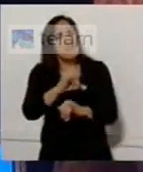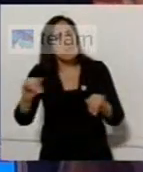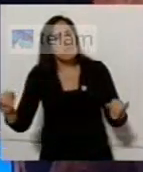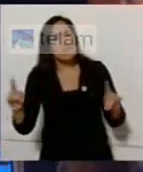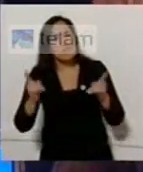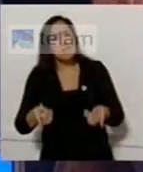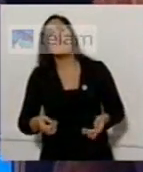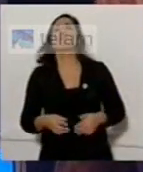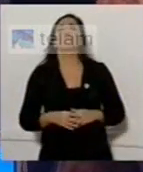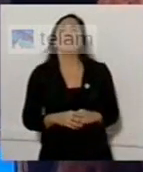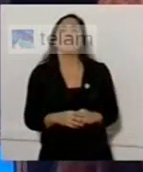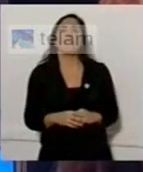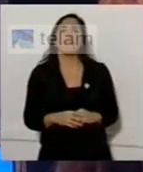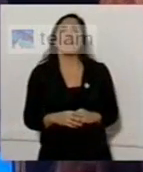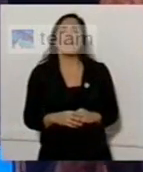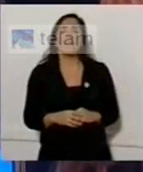Quiero también